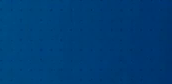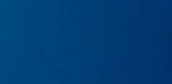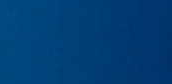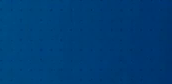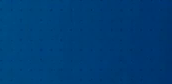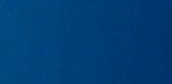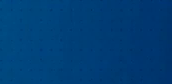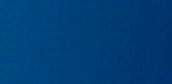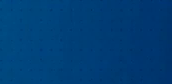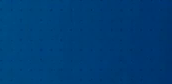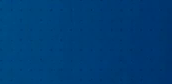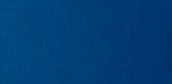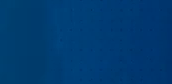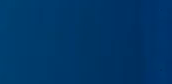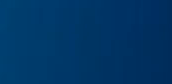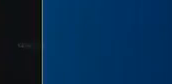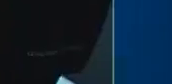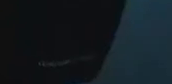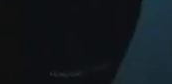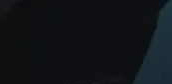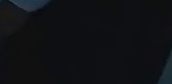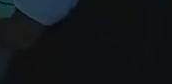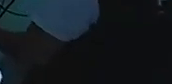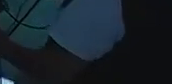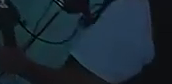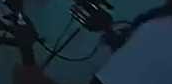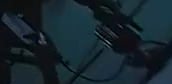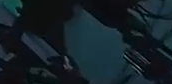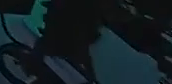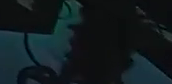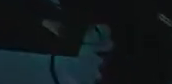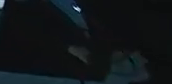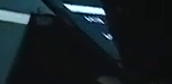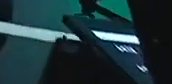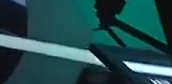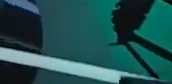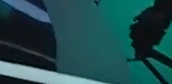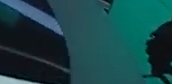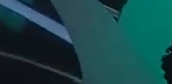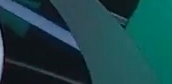RTVC Noticias. Emisión fin de semana.